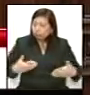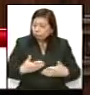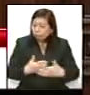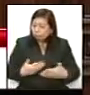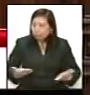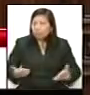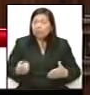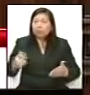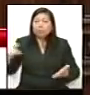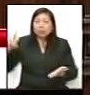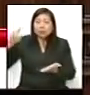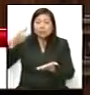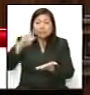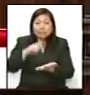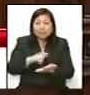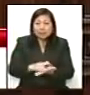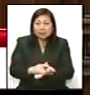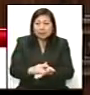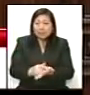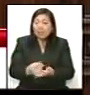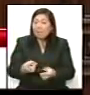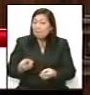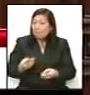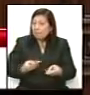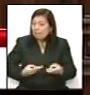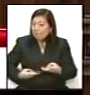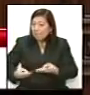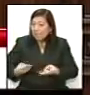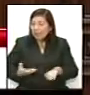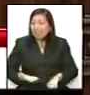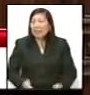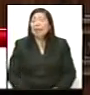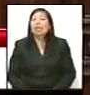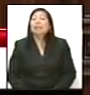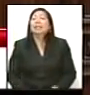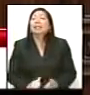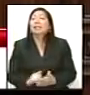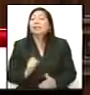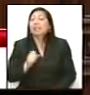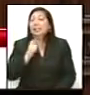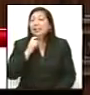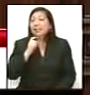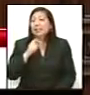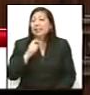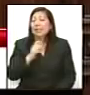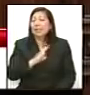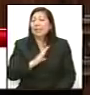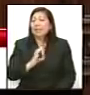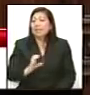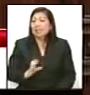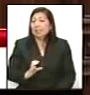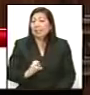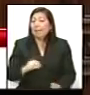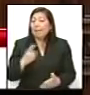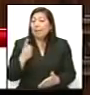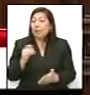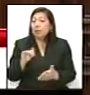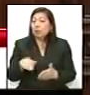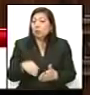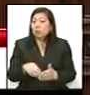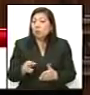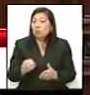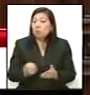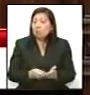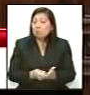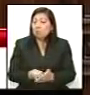el aeropuerto, el mercado, en fin, lo que sea necesario. El Estado plantea sus características y sus